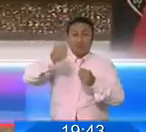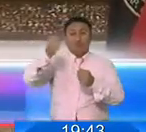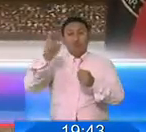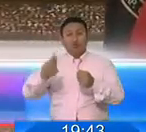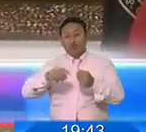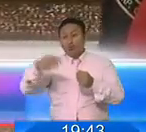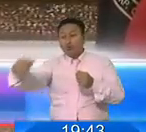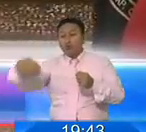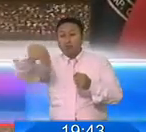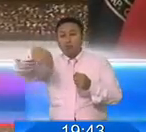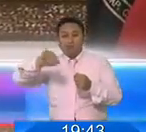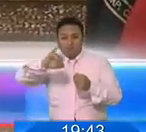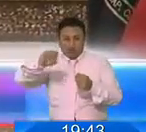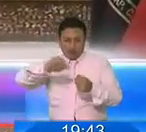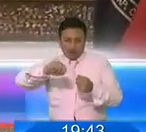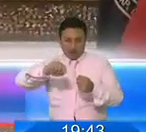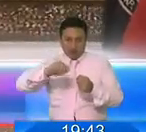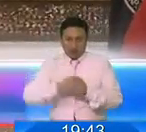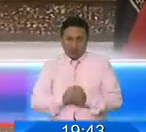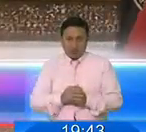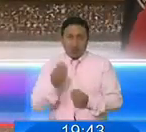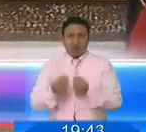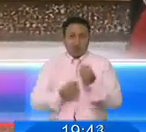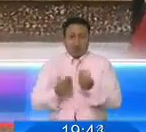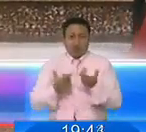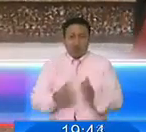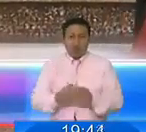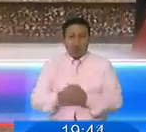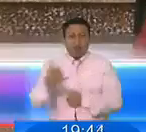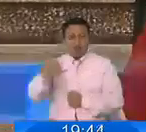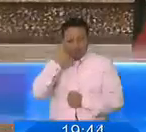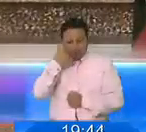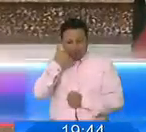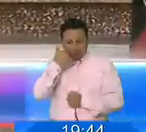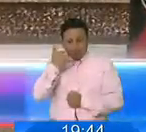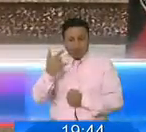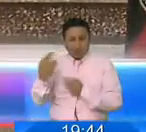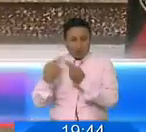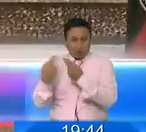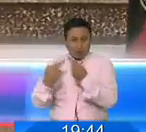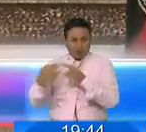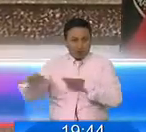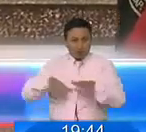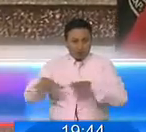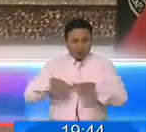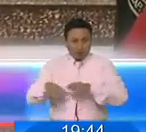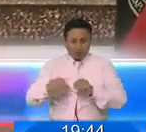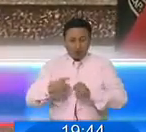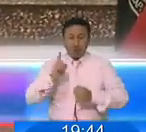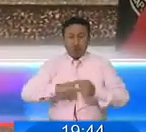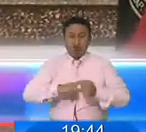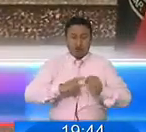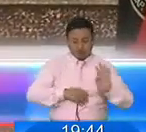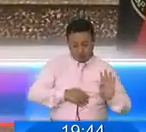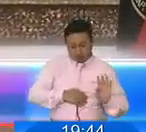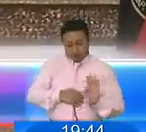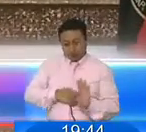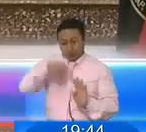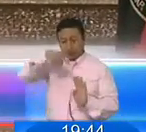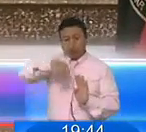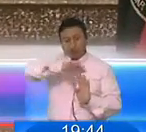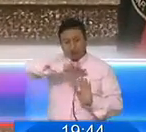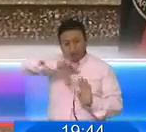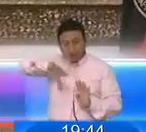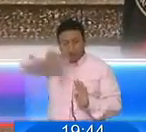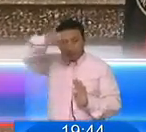lado sur que era cantón mejía simplemente hay una coordinación entre responsables de operaciones y quitó se dedica